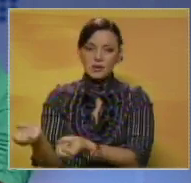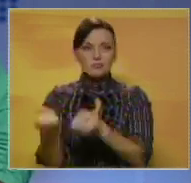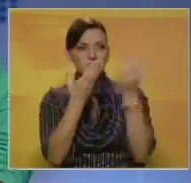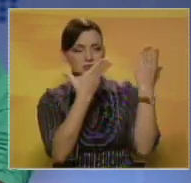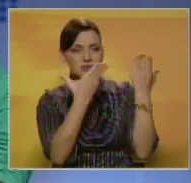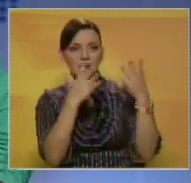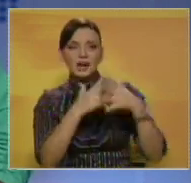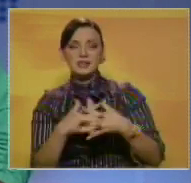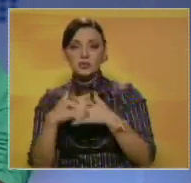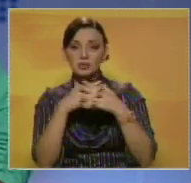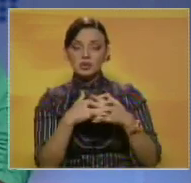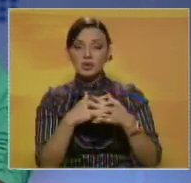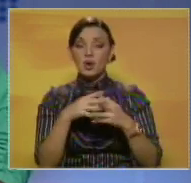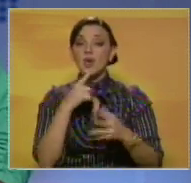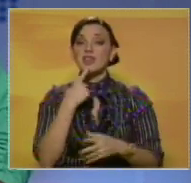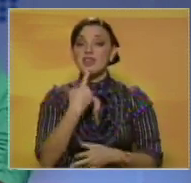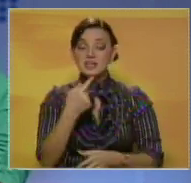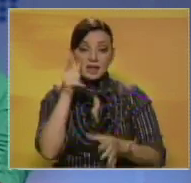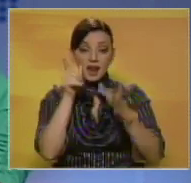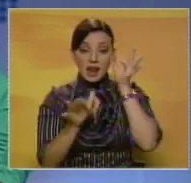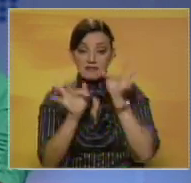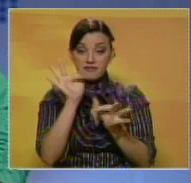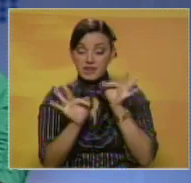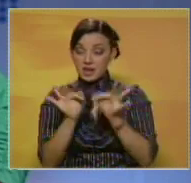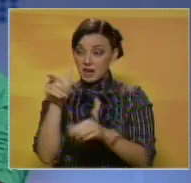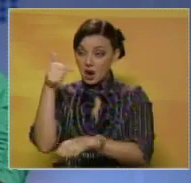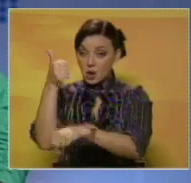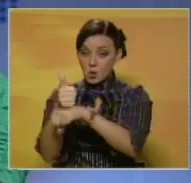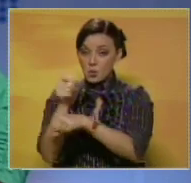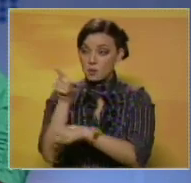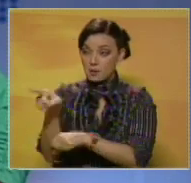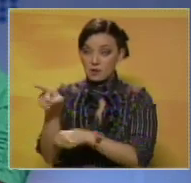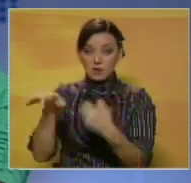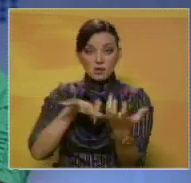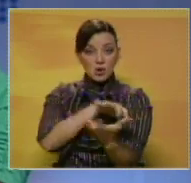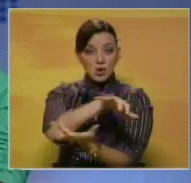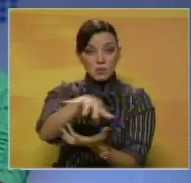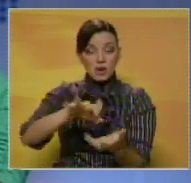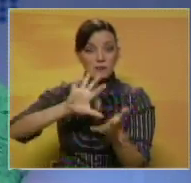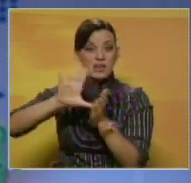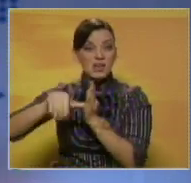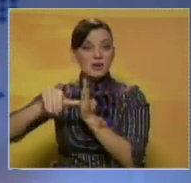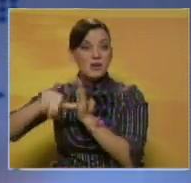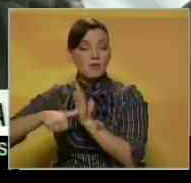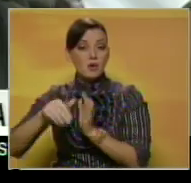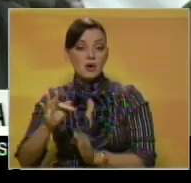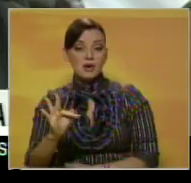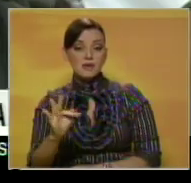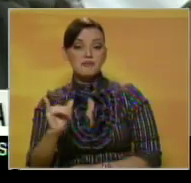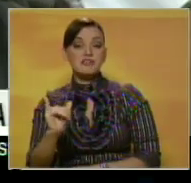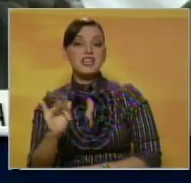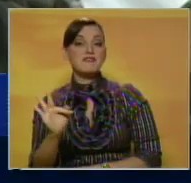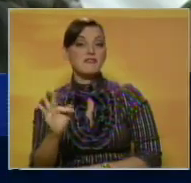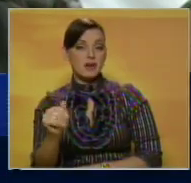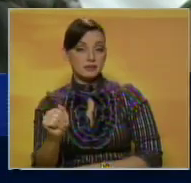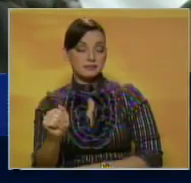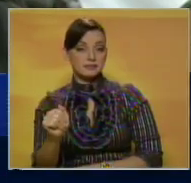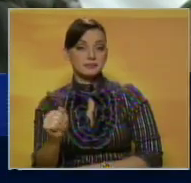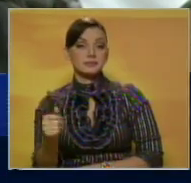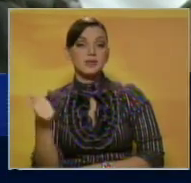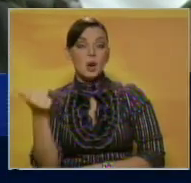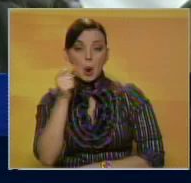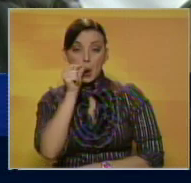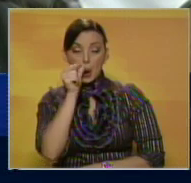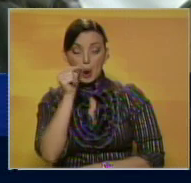Estados Unidos tras ser acusado por la Fiscalía de ese país de estar implicado en el escándalo de corrupción de la FIFA. El abogado del exdirigente